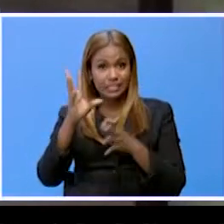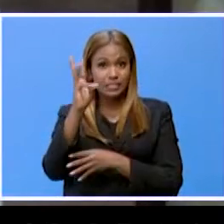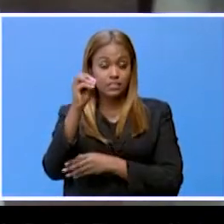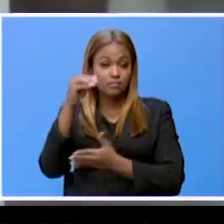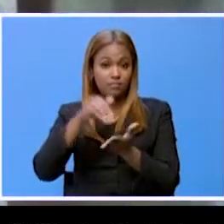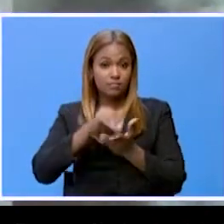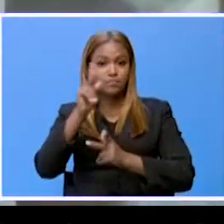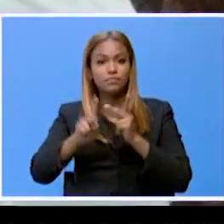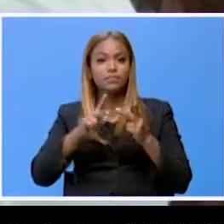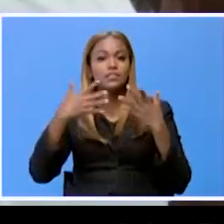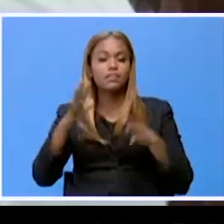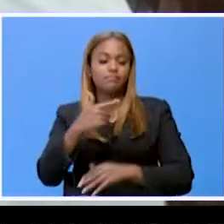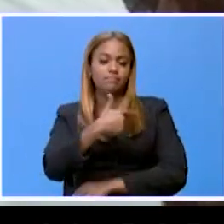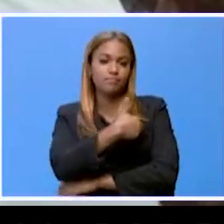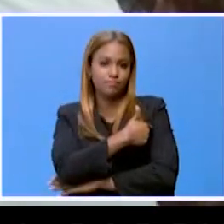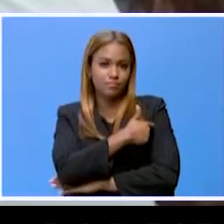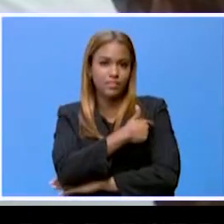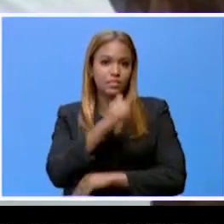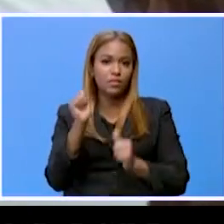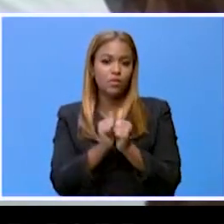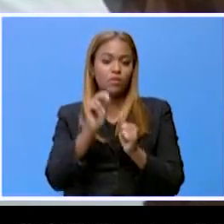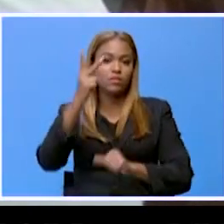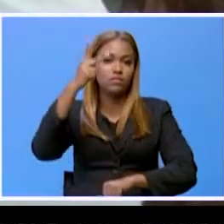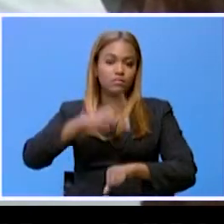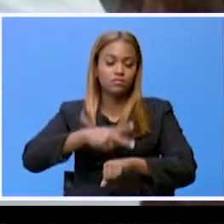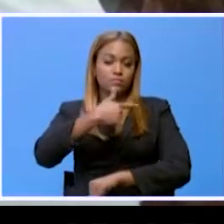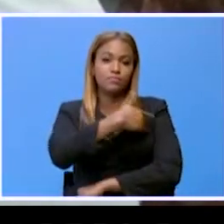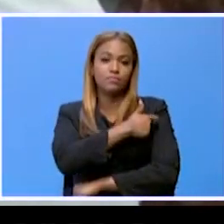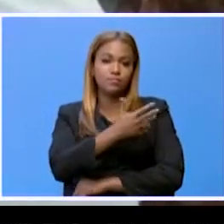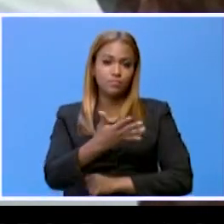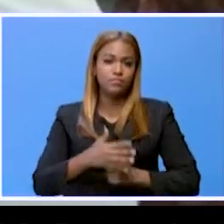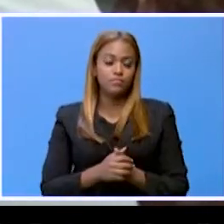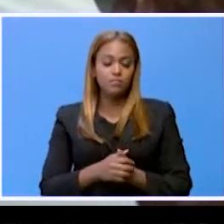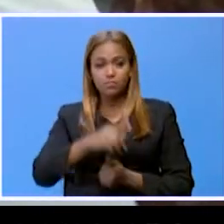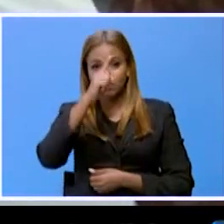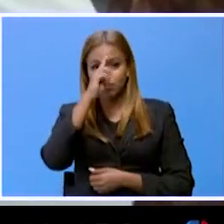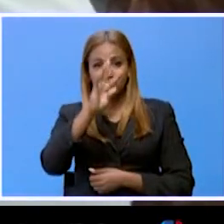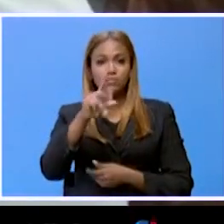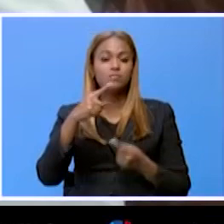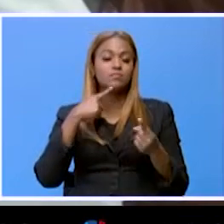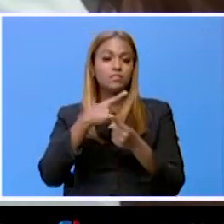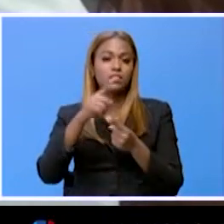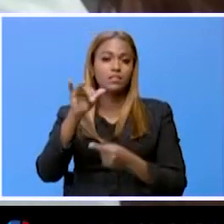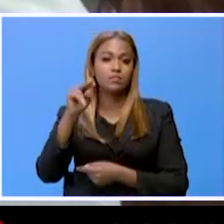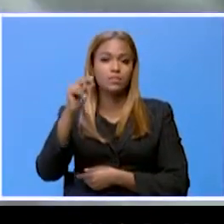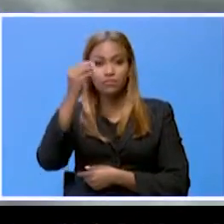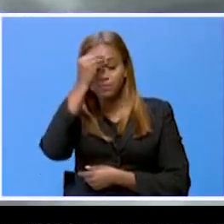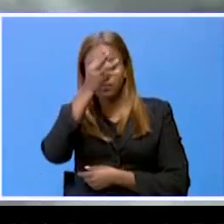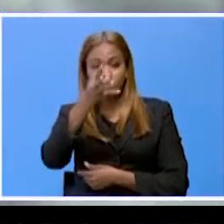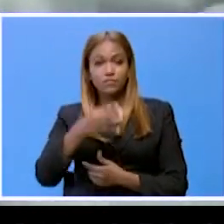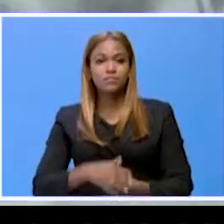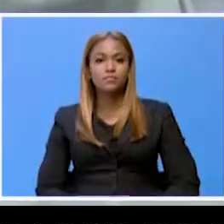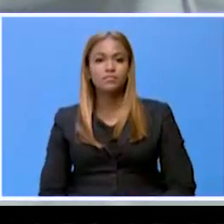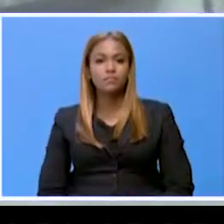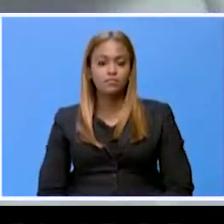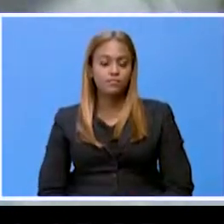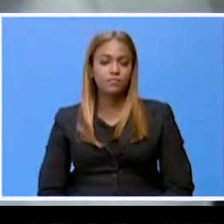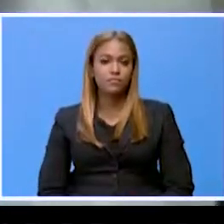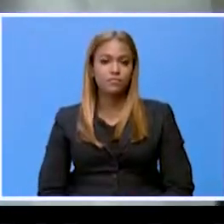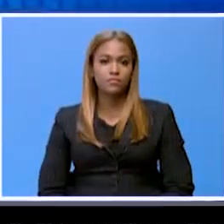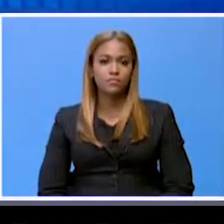60.000 personas fueron inmunizadas con la segunda dosis. Para 4R de Noticias, Carmen Aybar.